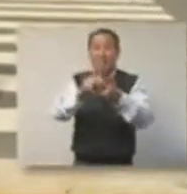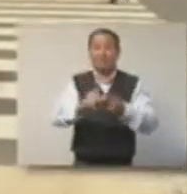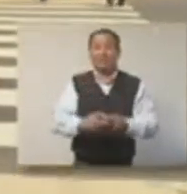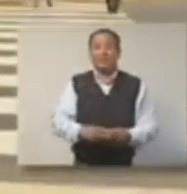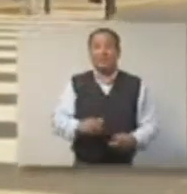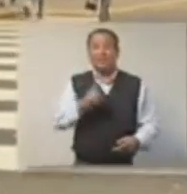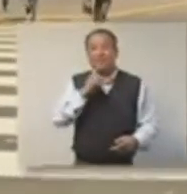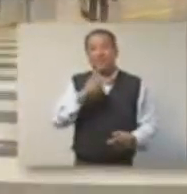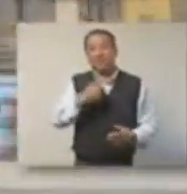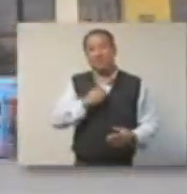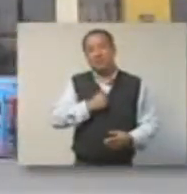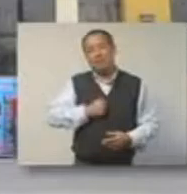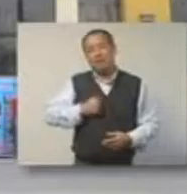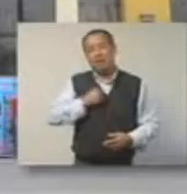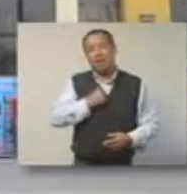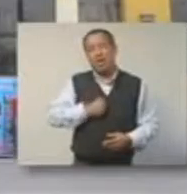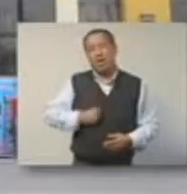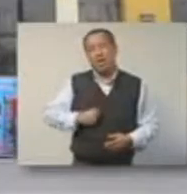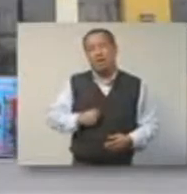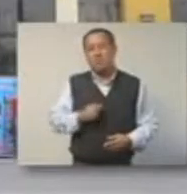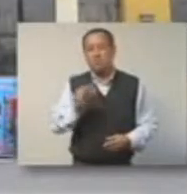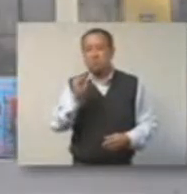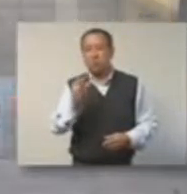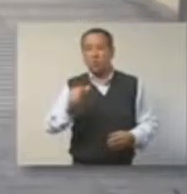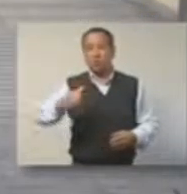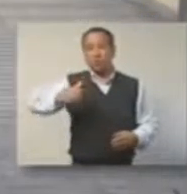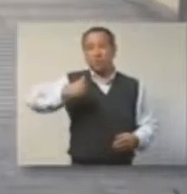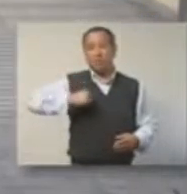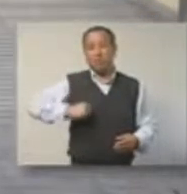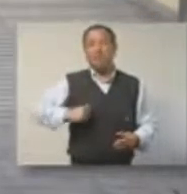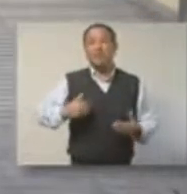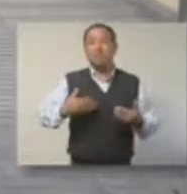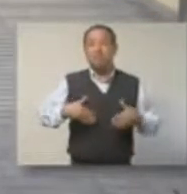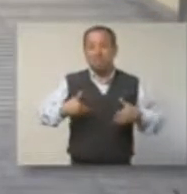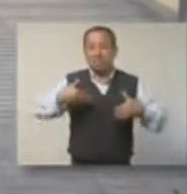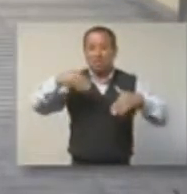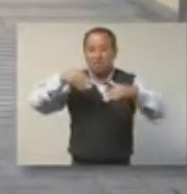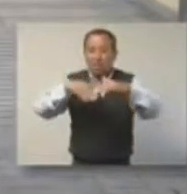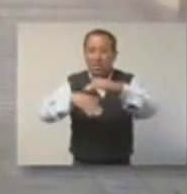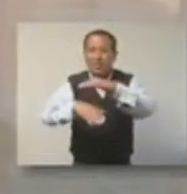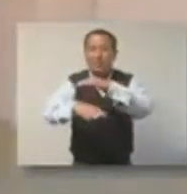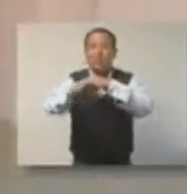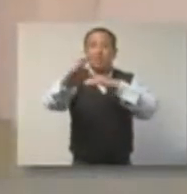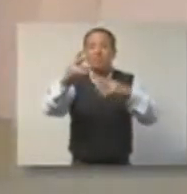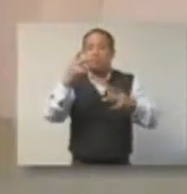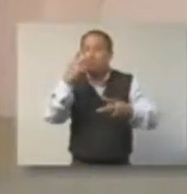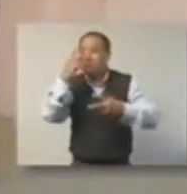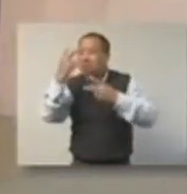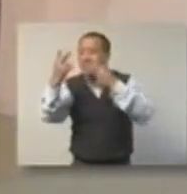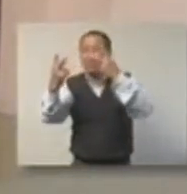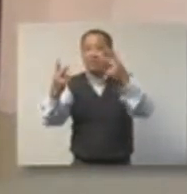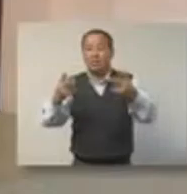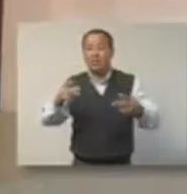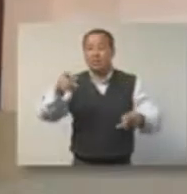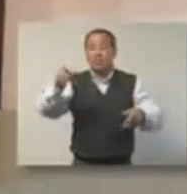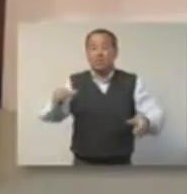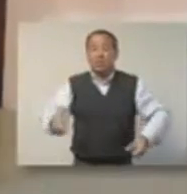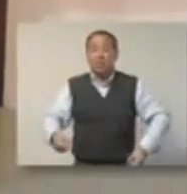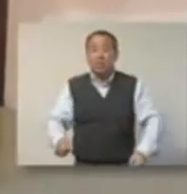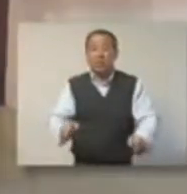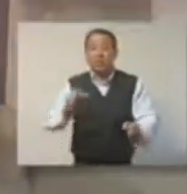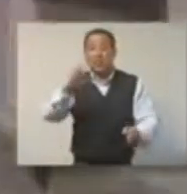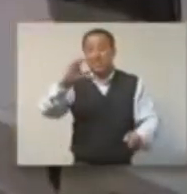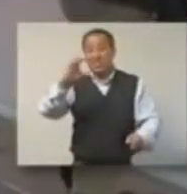Lamentablemente, son escasos los palacios municipales que son accesibles como el visitado por César. Por eso, la Defensoría del